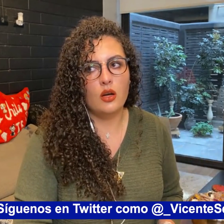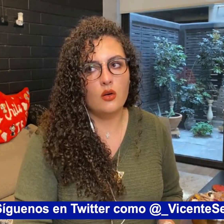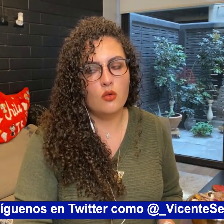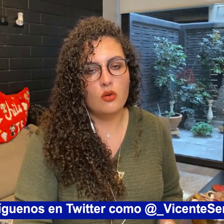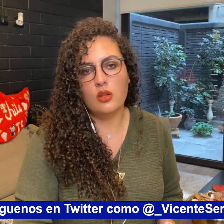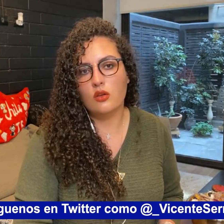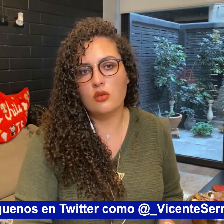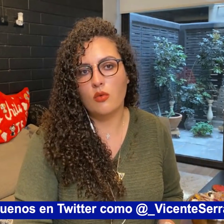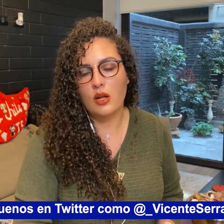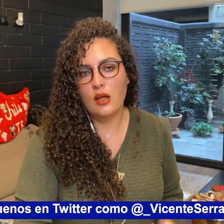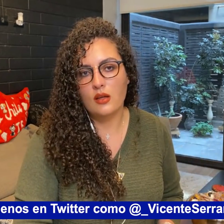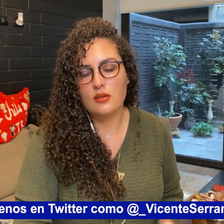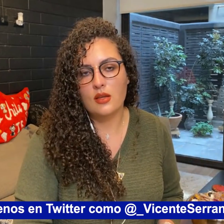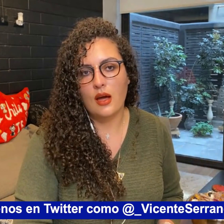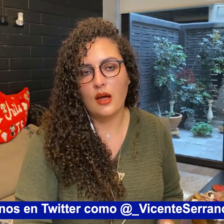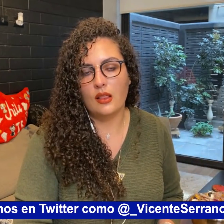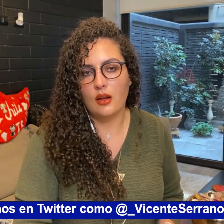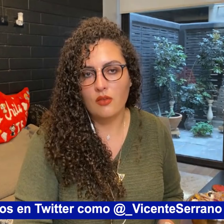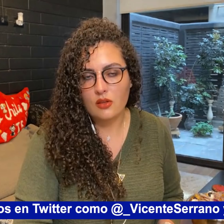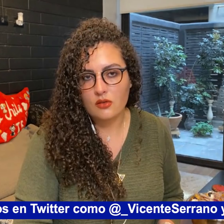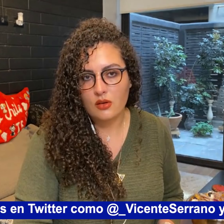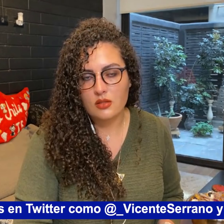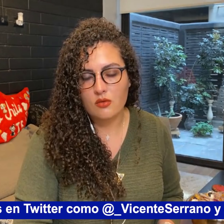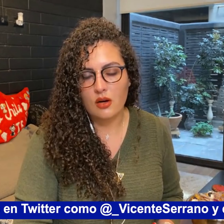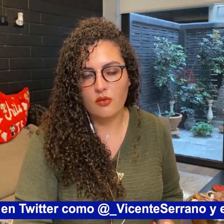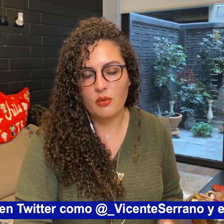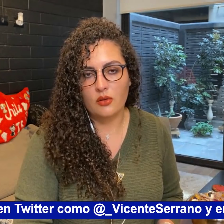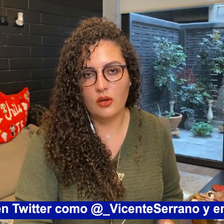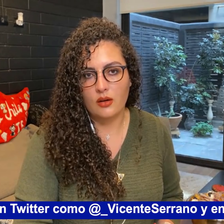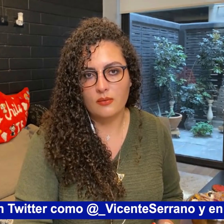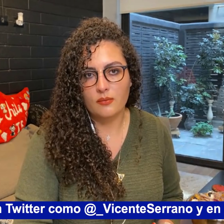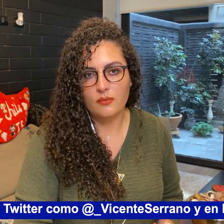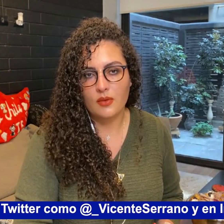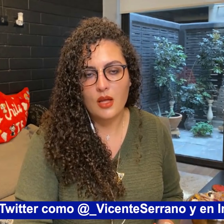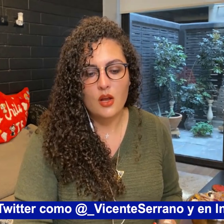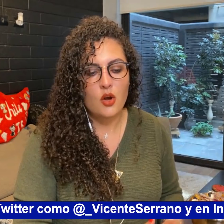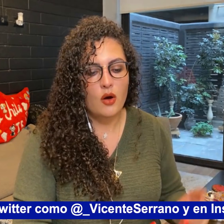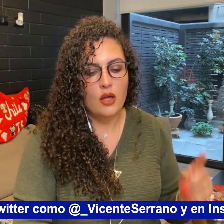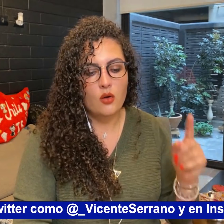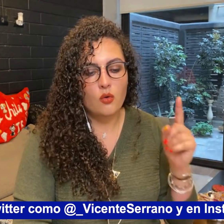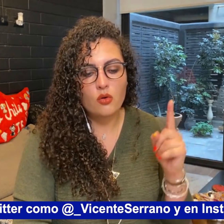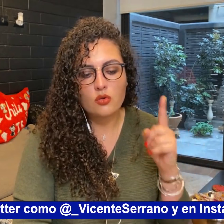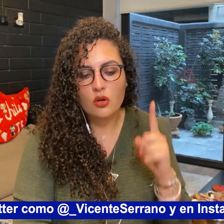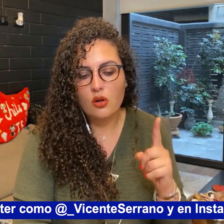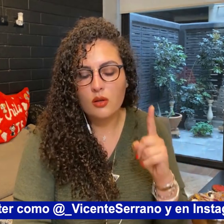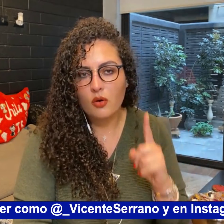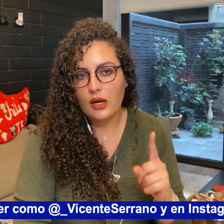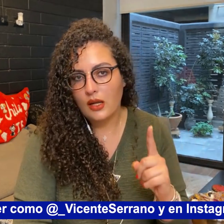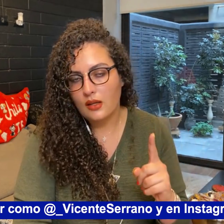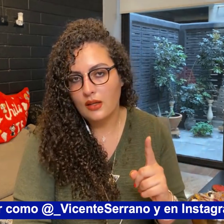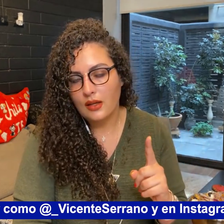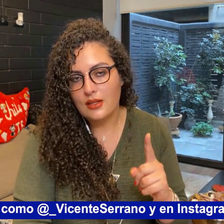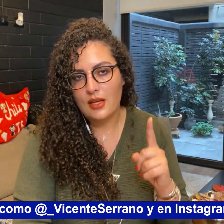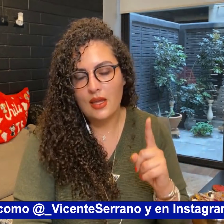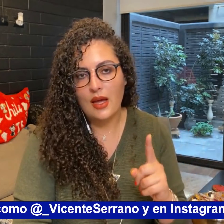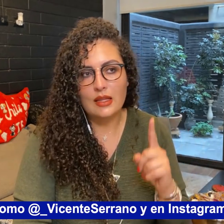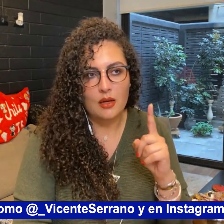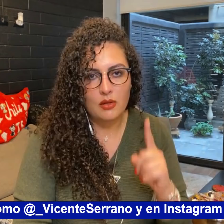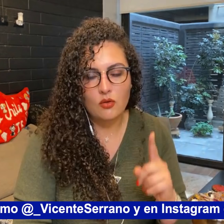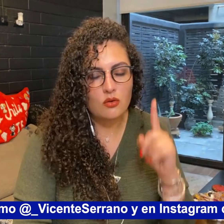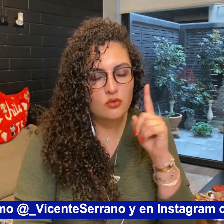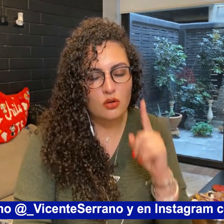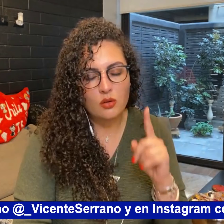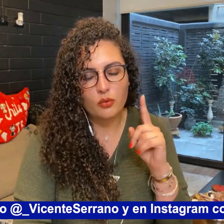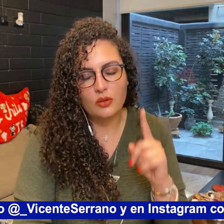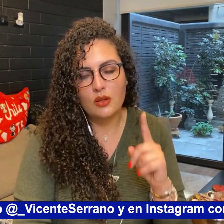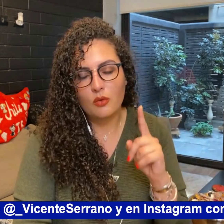cuando ninguno de los de Morena se ha atrevido a hacer una reforma electoral. No hay uno solo de Morena que se haya